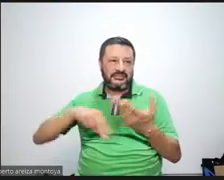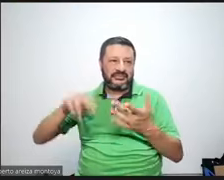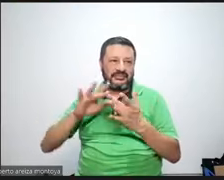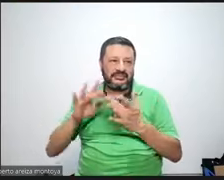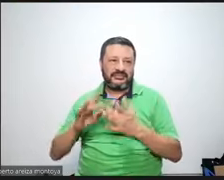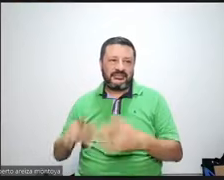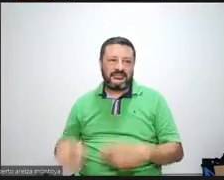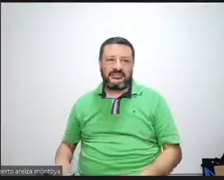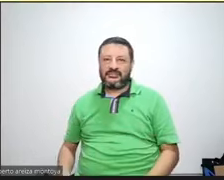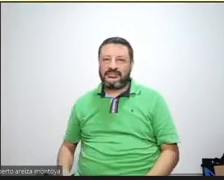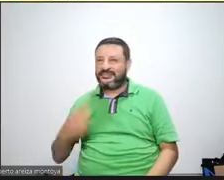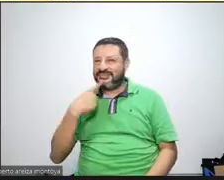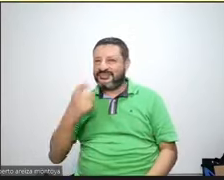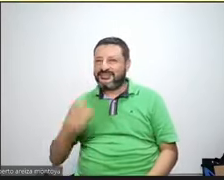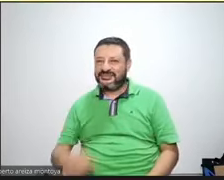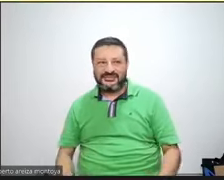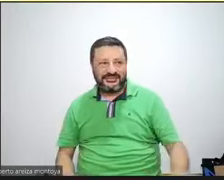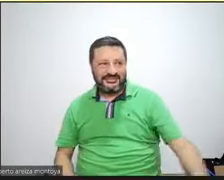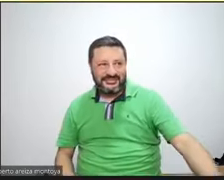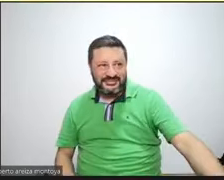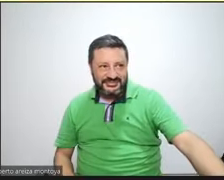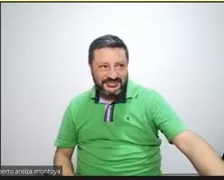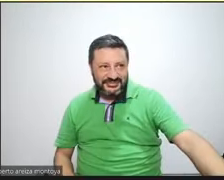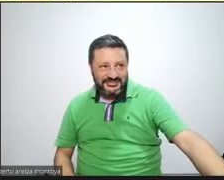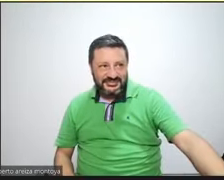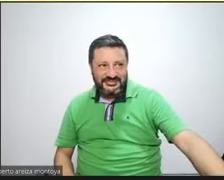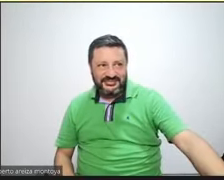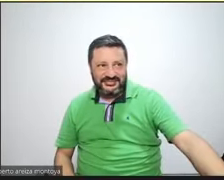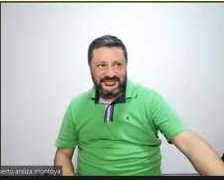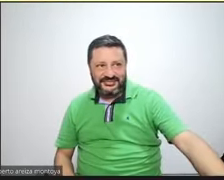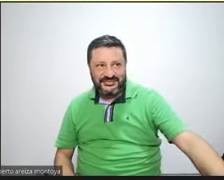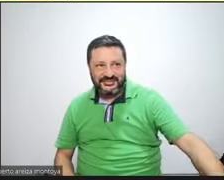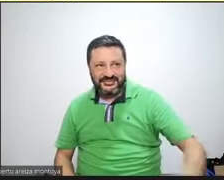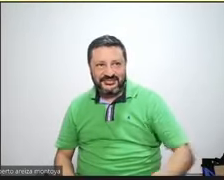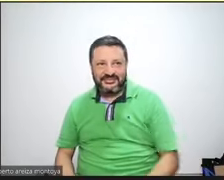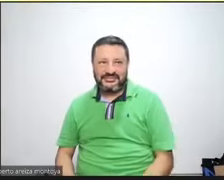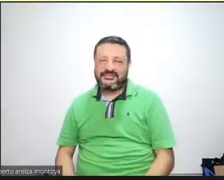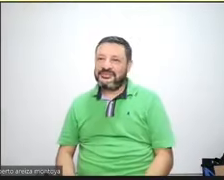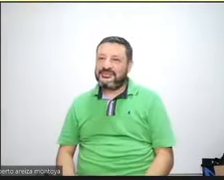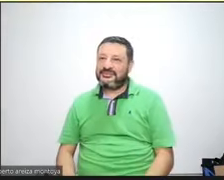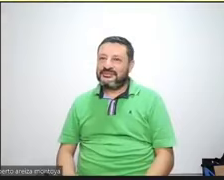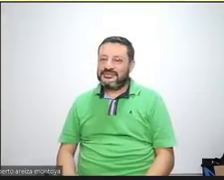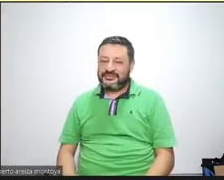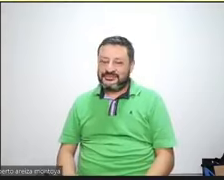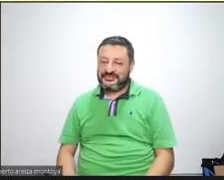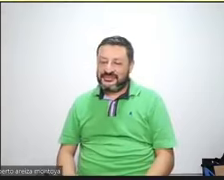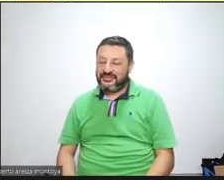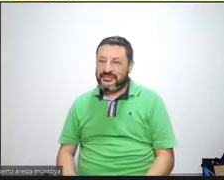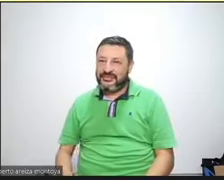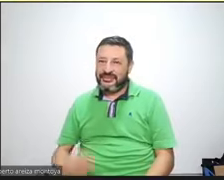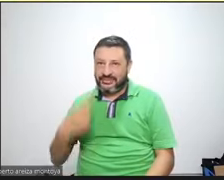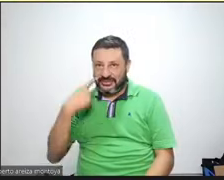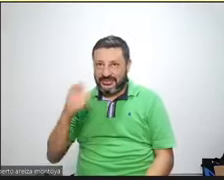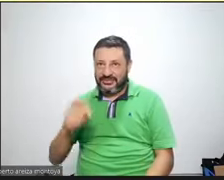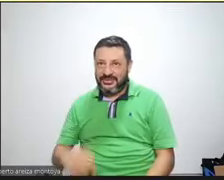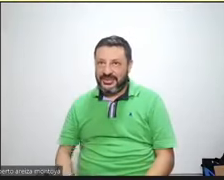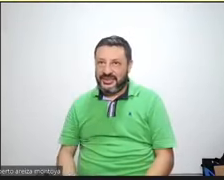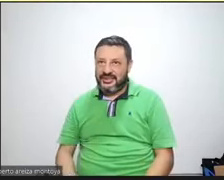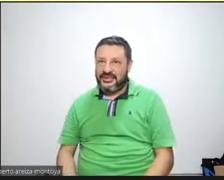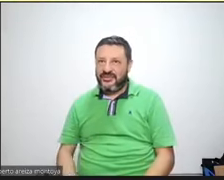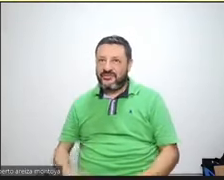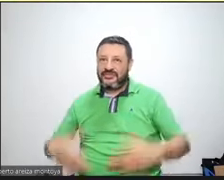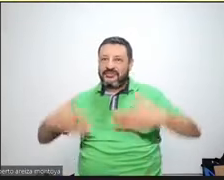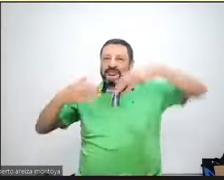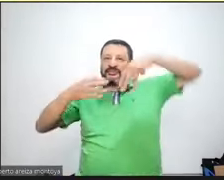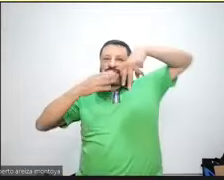Y yo no sé si hay otro deporte, Caro, que exija sobre todo la fuerza en la zona central,